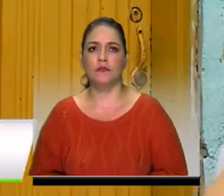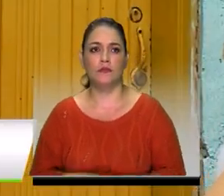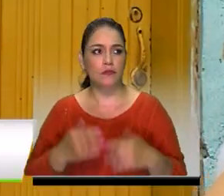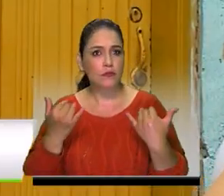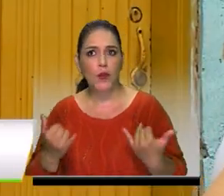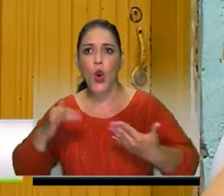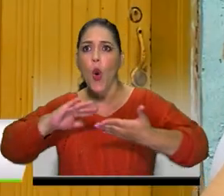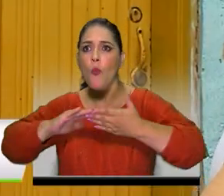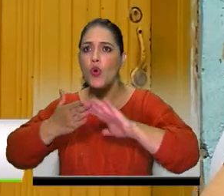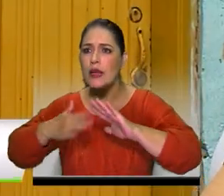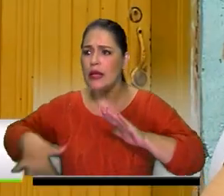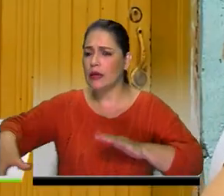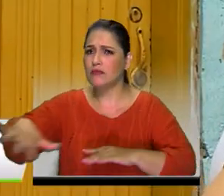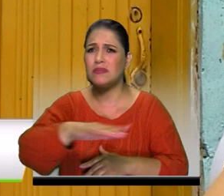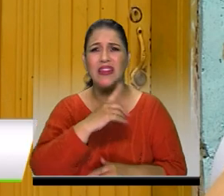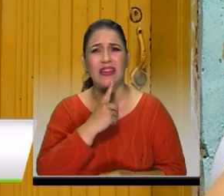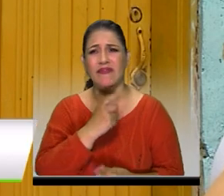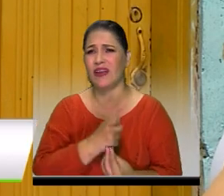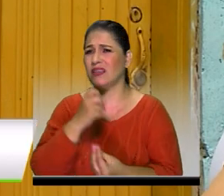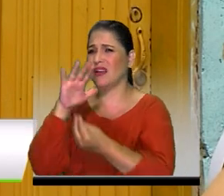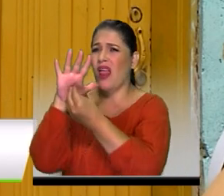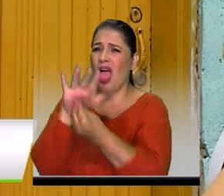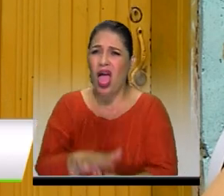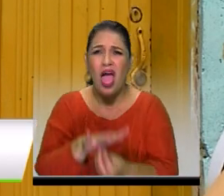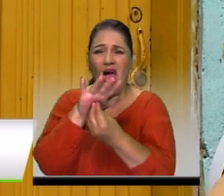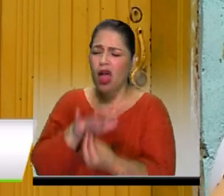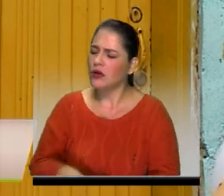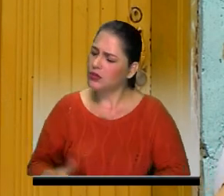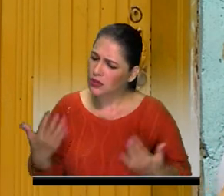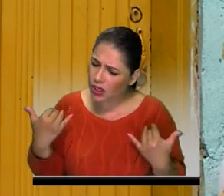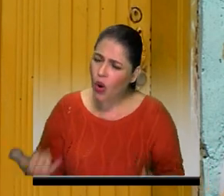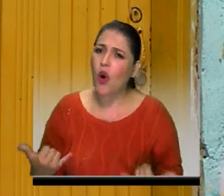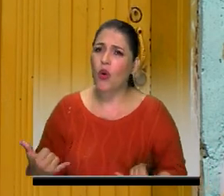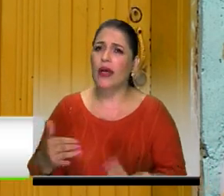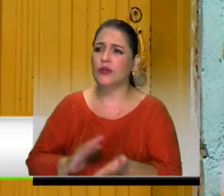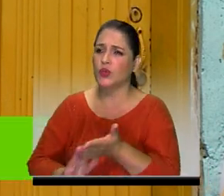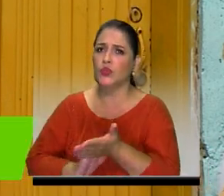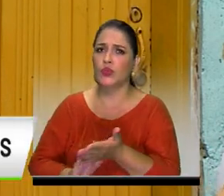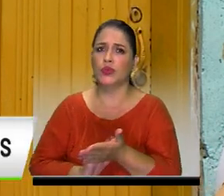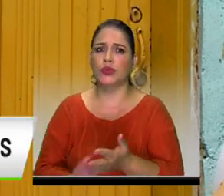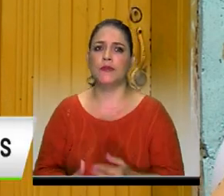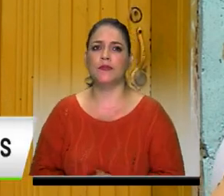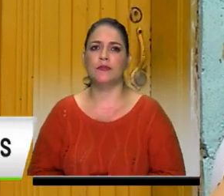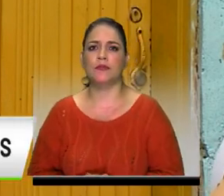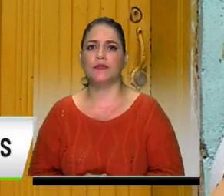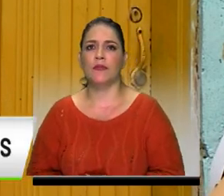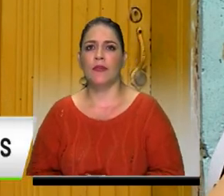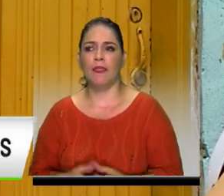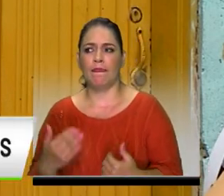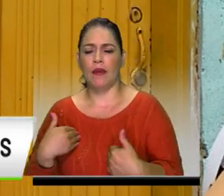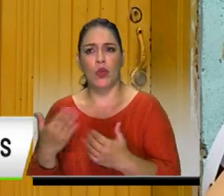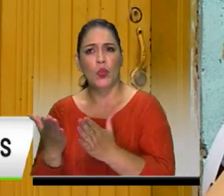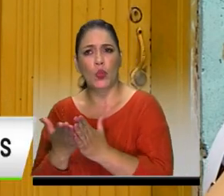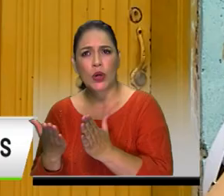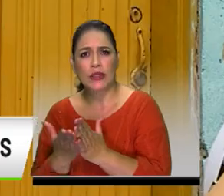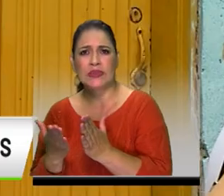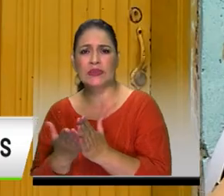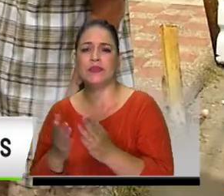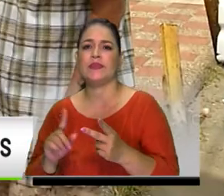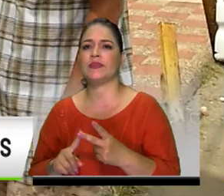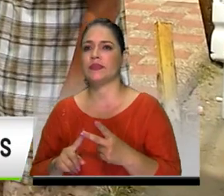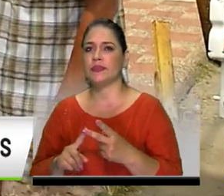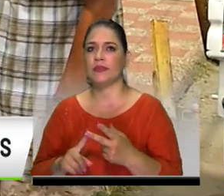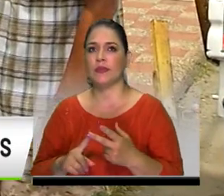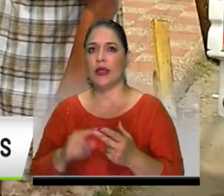que ha sido tan vulnerada en tantos aspectos, se le ayuden mediante la educación y más de primera